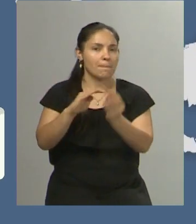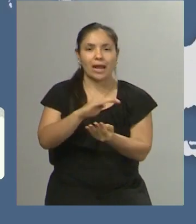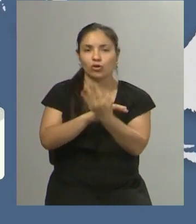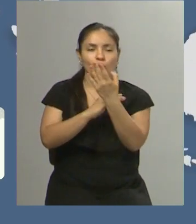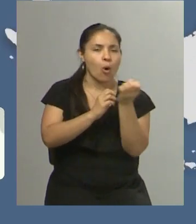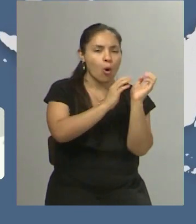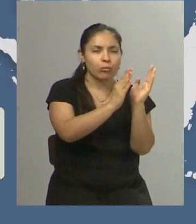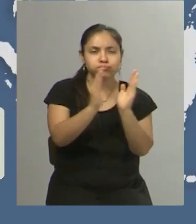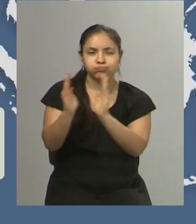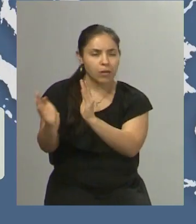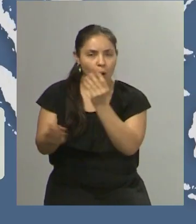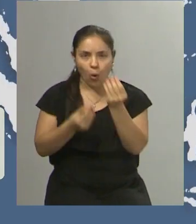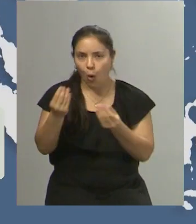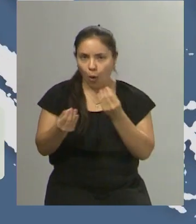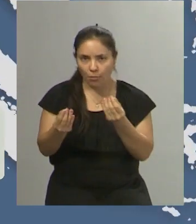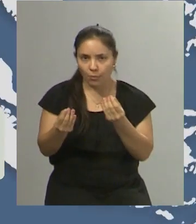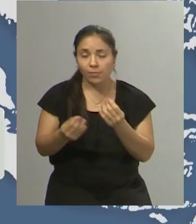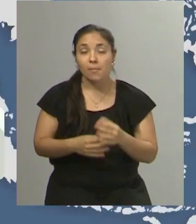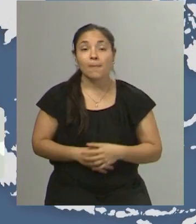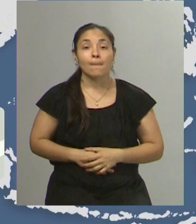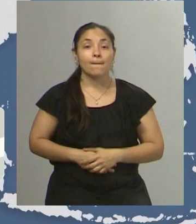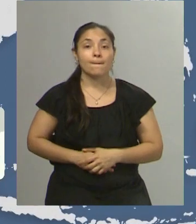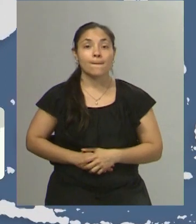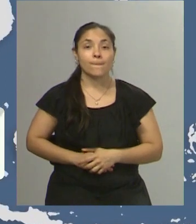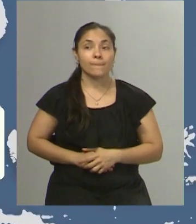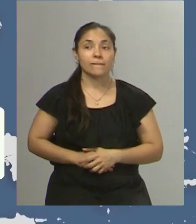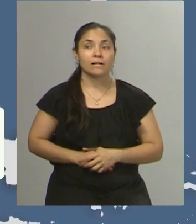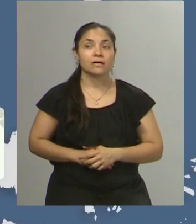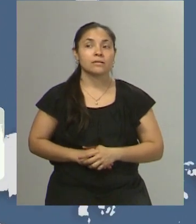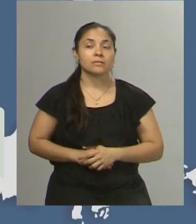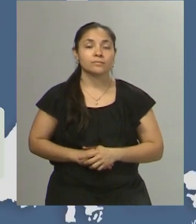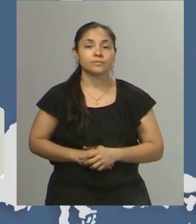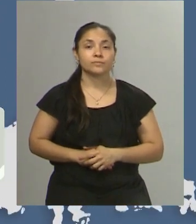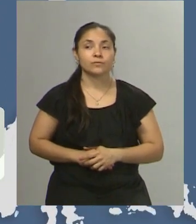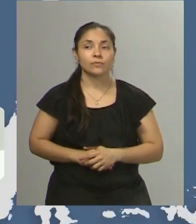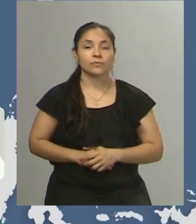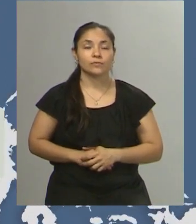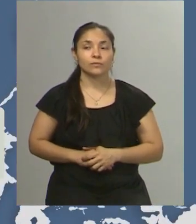No sea cuestión que encontremos de que eventualmente la explicación